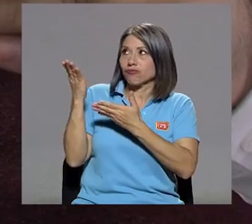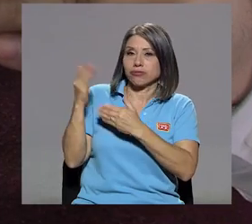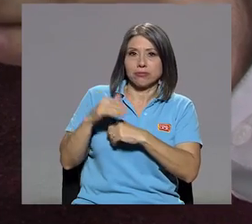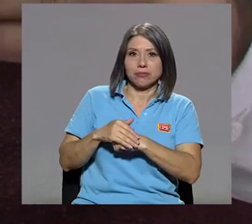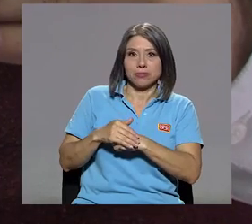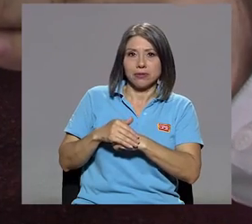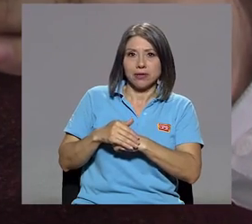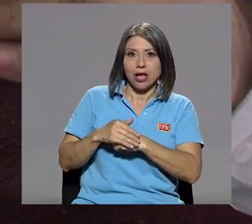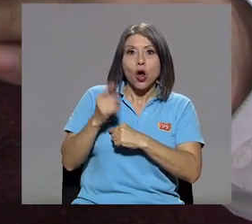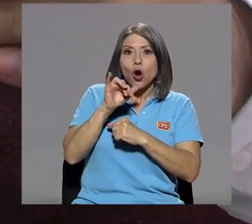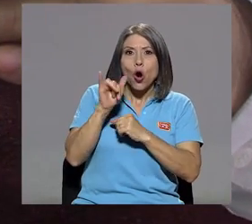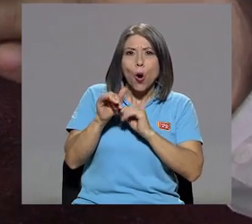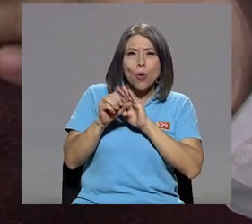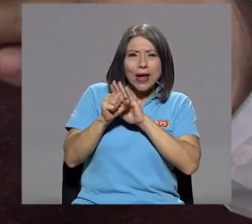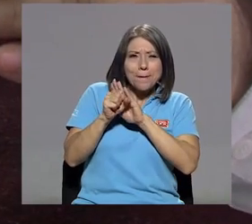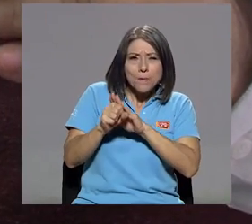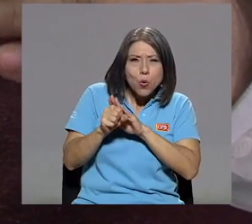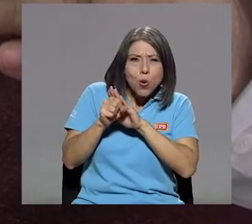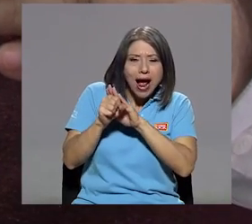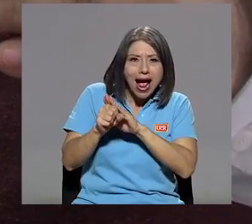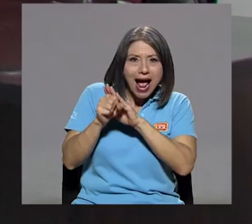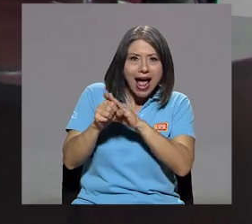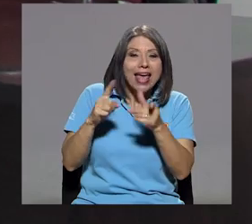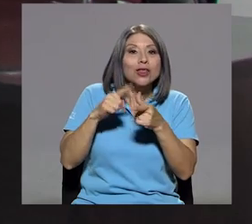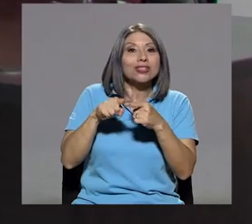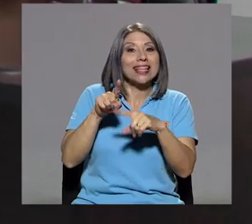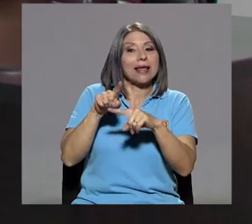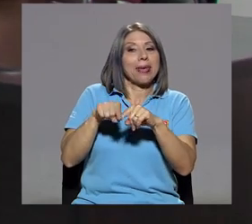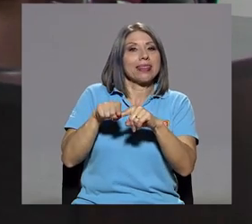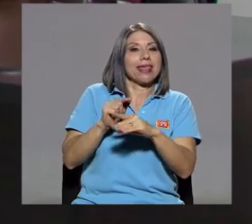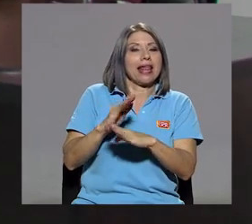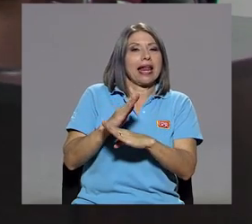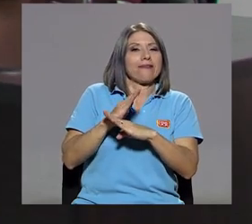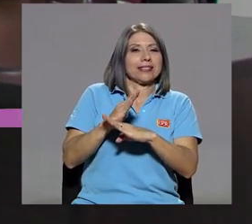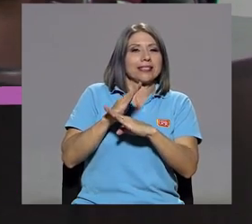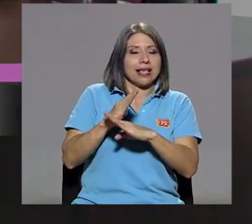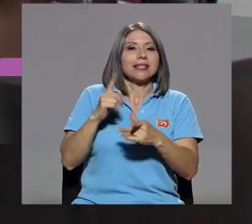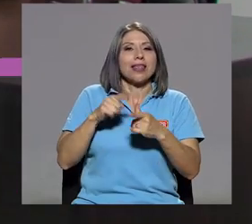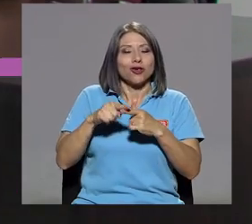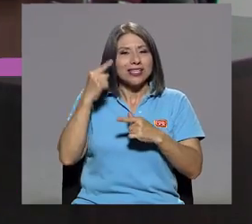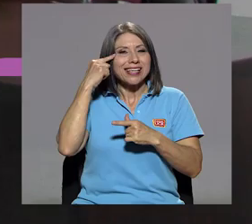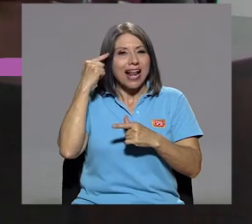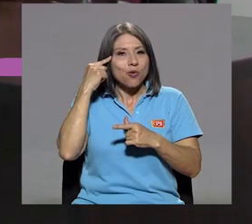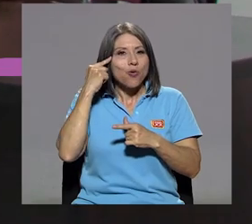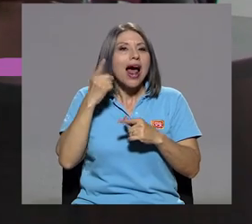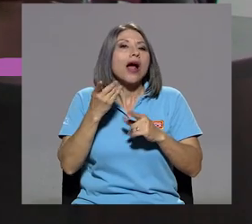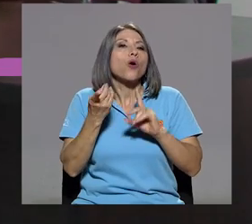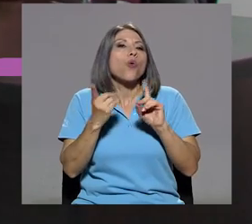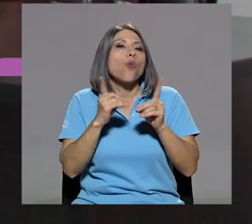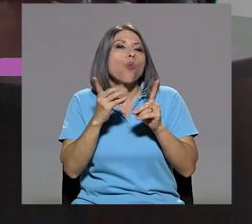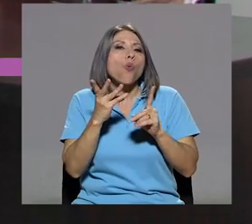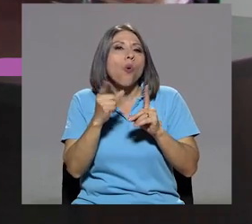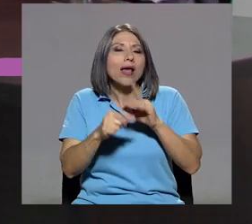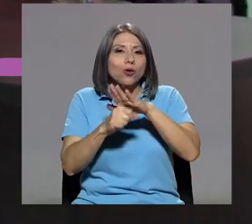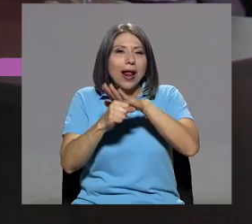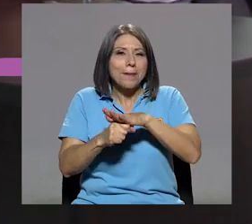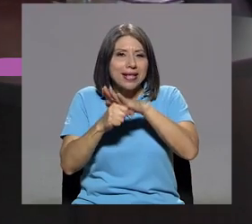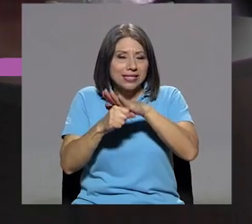ojo y, de acuerdo a la resistencia que reciba, calcula la presión intraocular. Ese es el mecanismo y entonces...